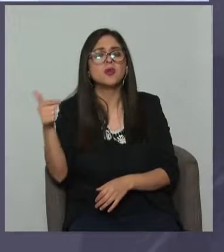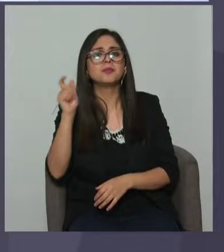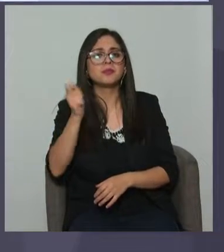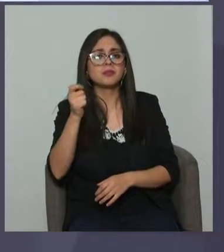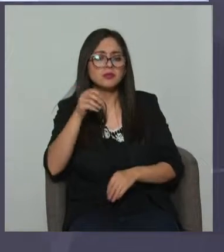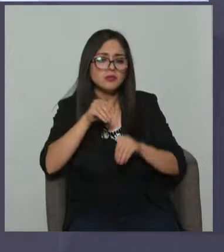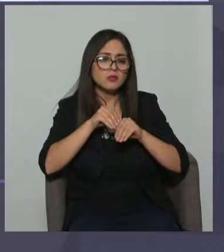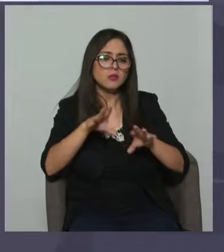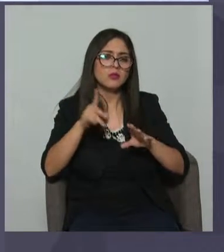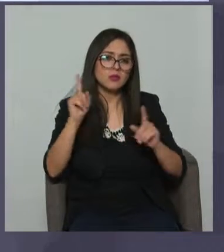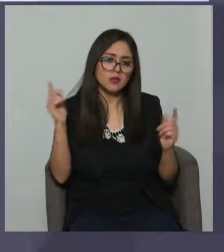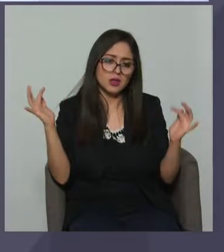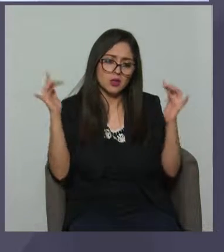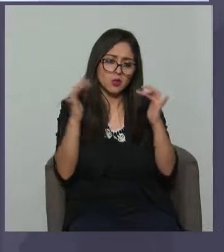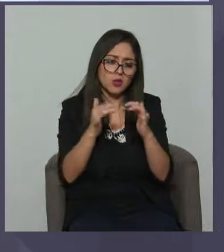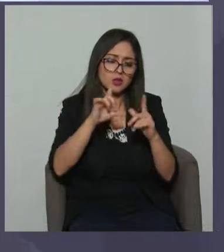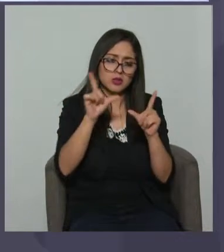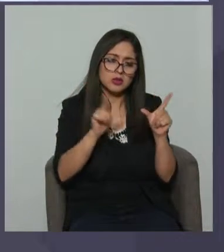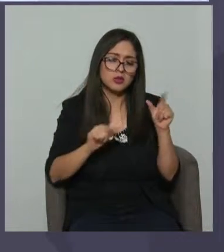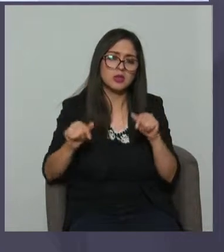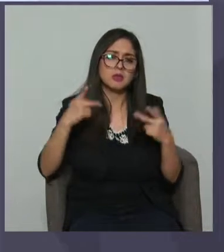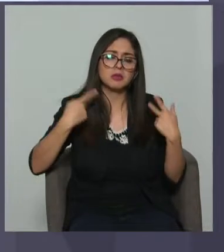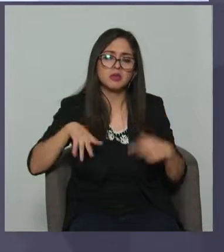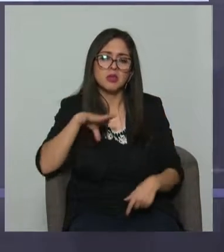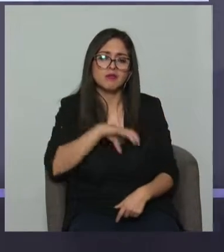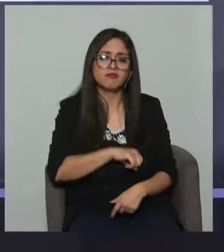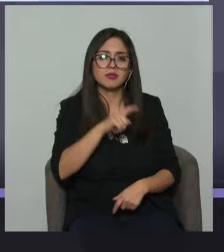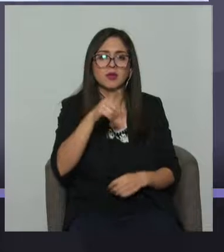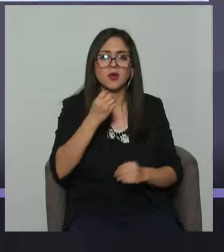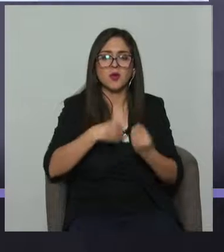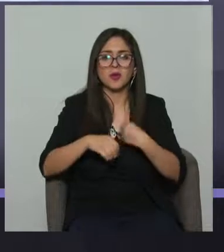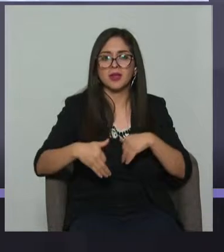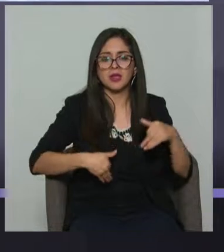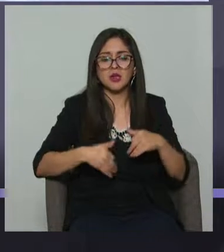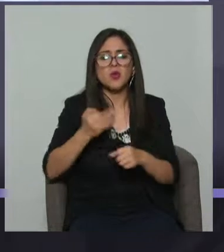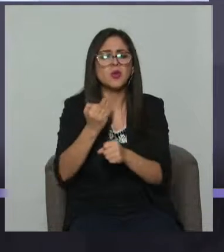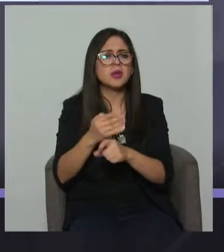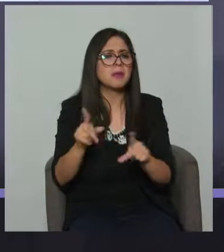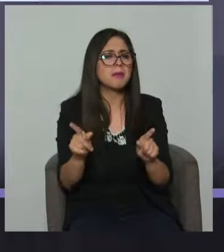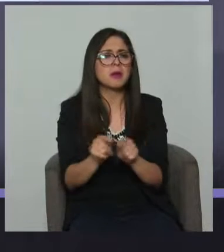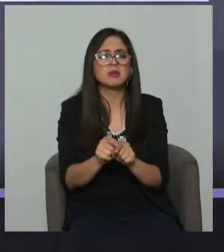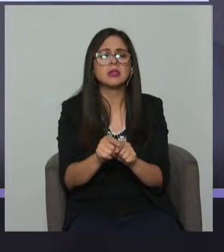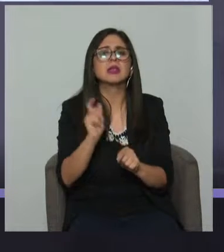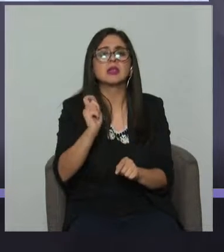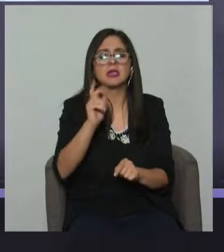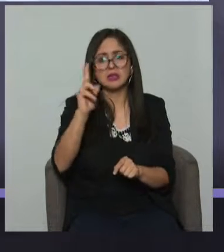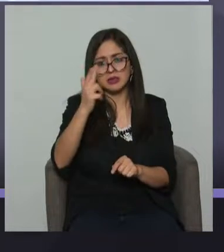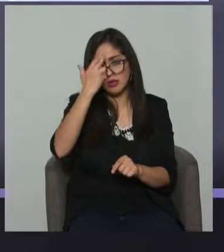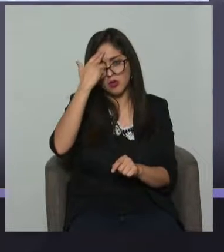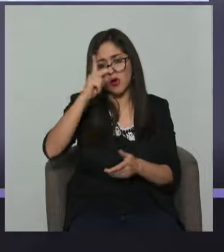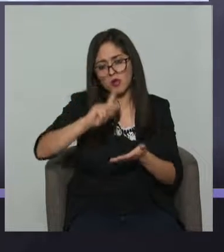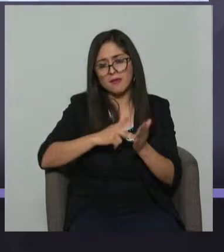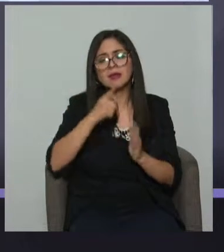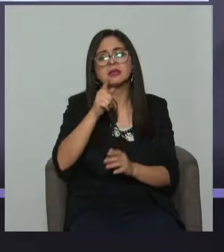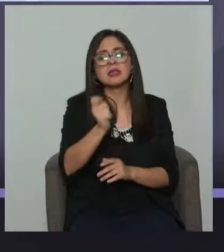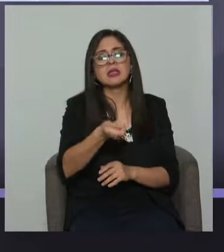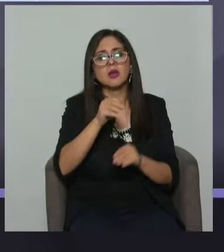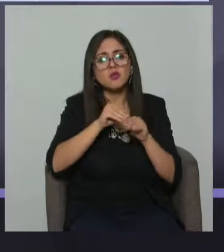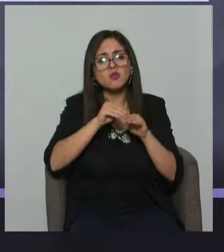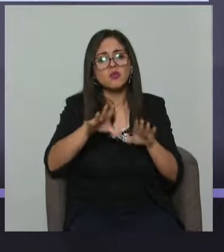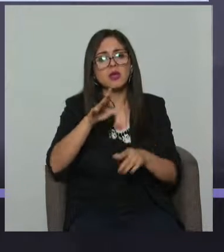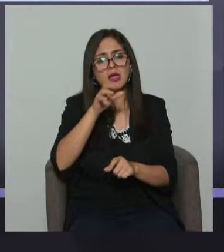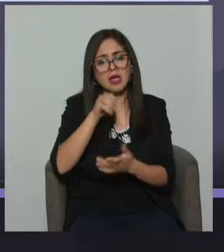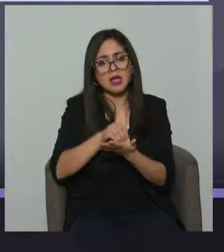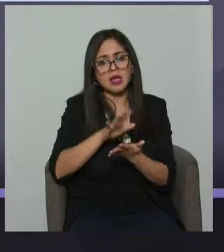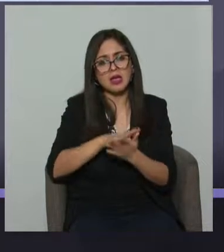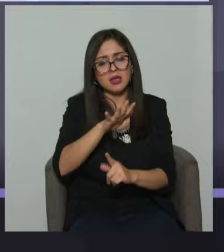este contexto del Encuentro Nacional de los Amantes del Teatro. Vamos a hacer la pausa, ya volvemos. Les recuerdo, la retransmisión de este programa es hoy